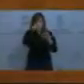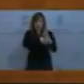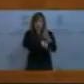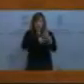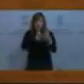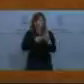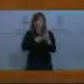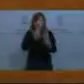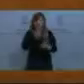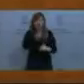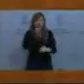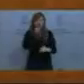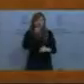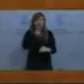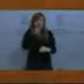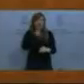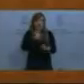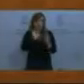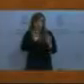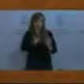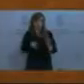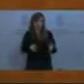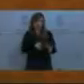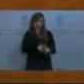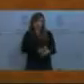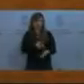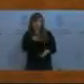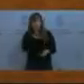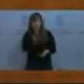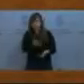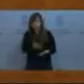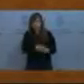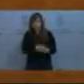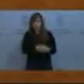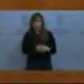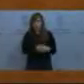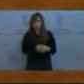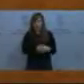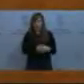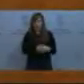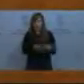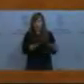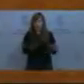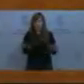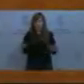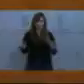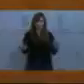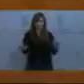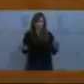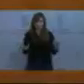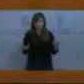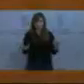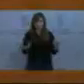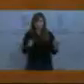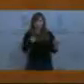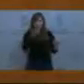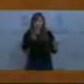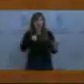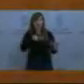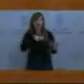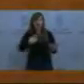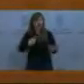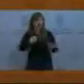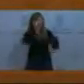denomino mentira integral. ¿Por qué? No es por simple bravuconería de llamarle mentiroso a usted,